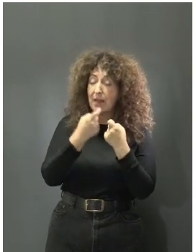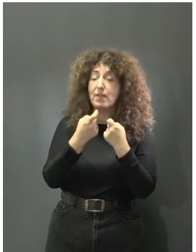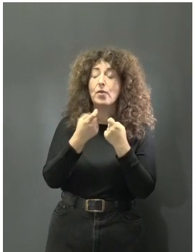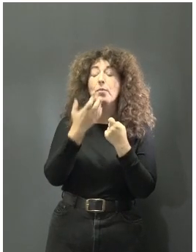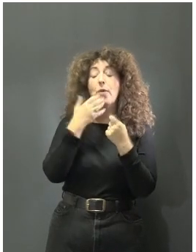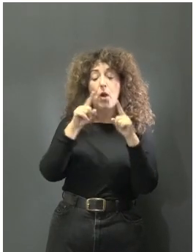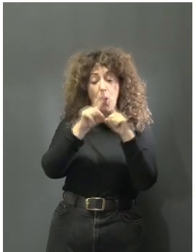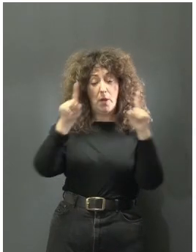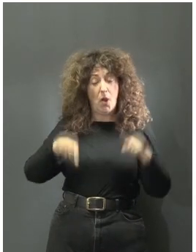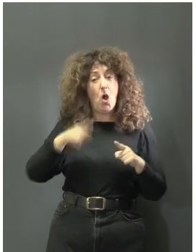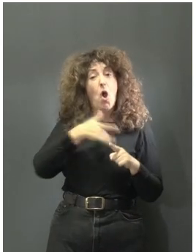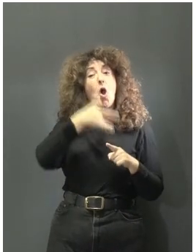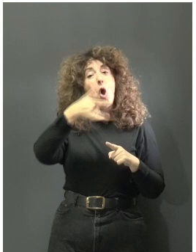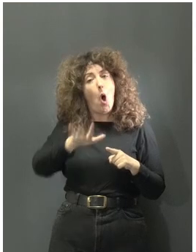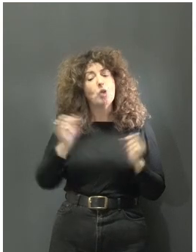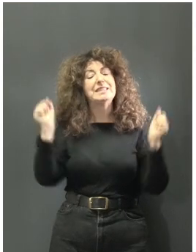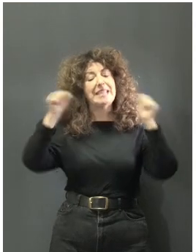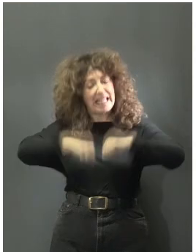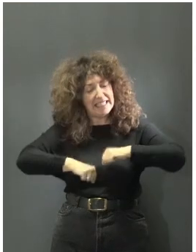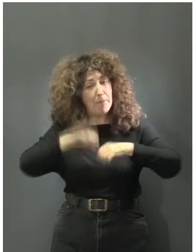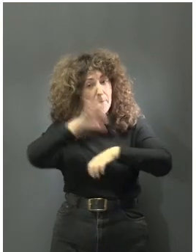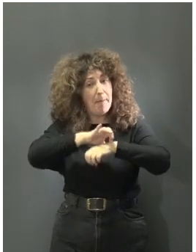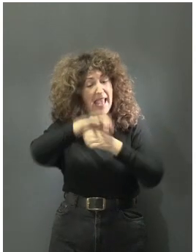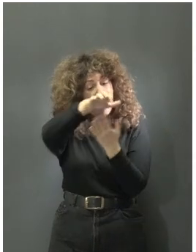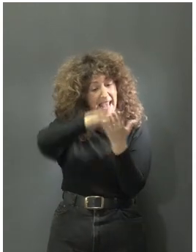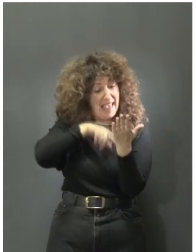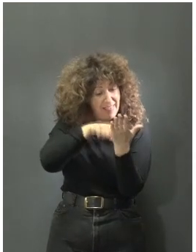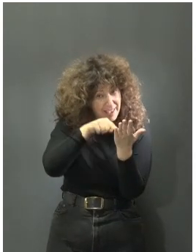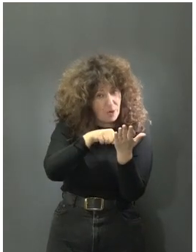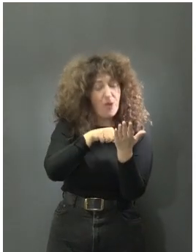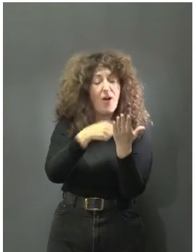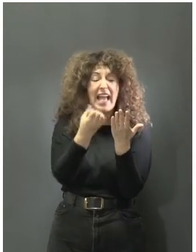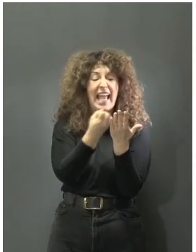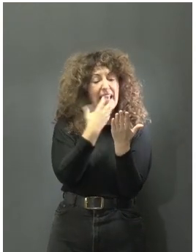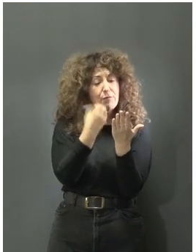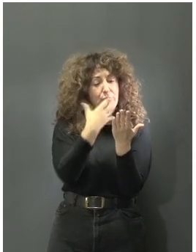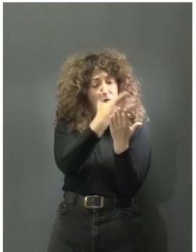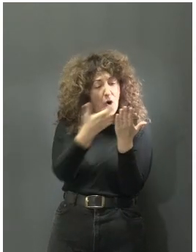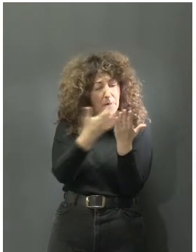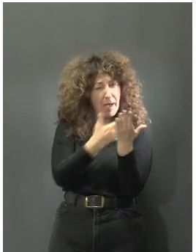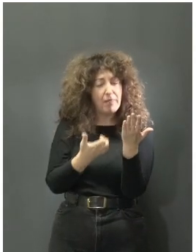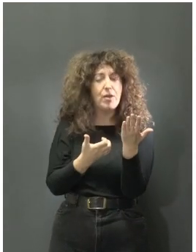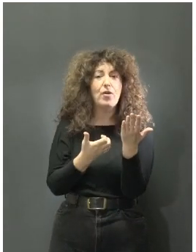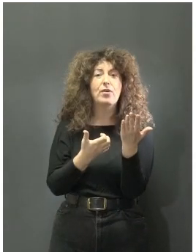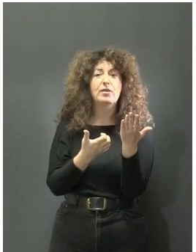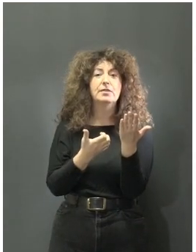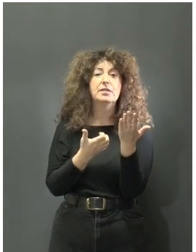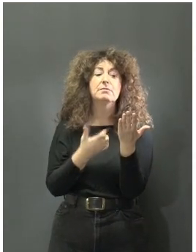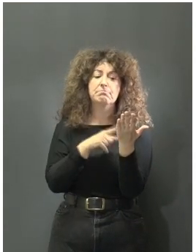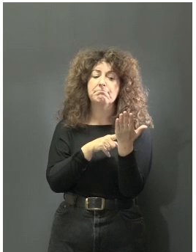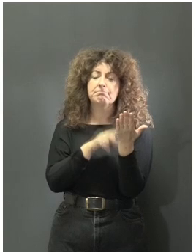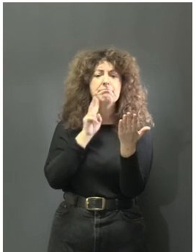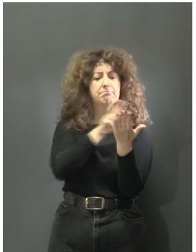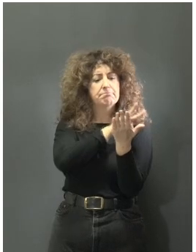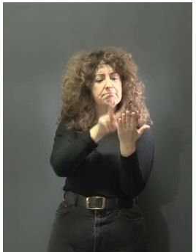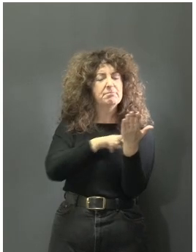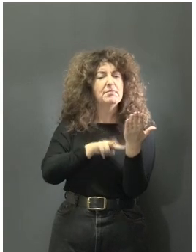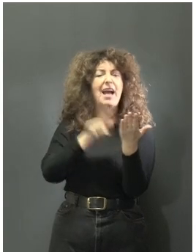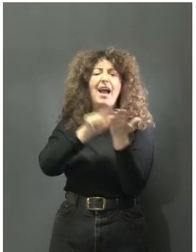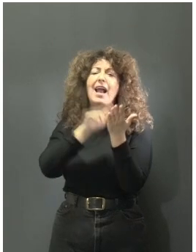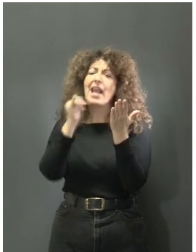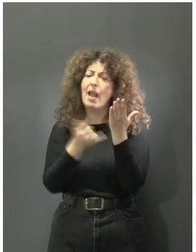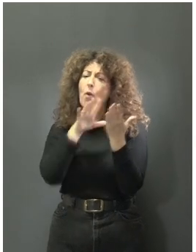consentimiento médico, por ejemplo, que hay ya avances en ese sentido, ¿no? Sea una información que realmente está en un